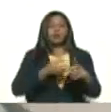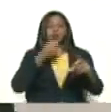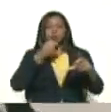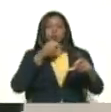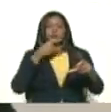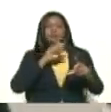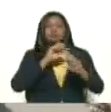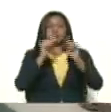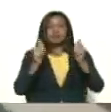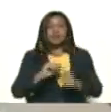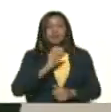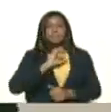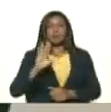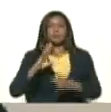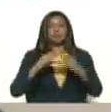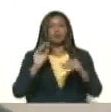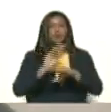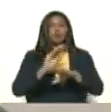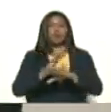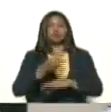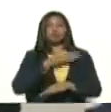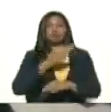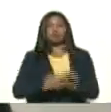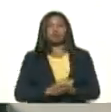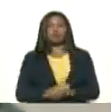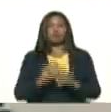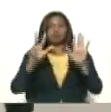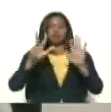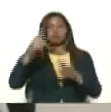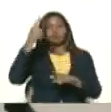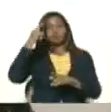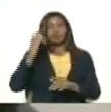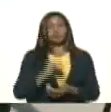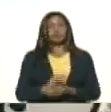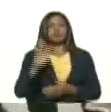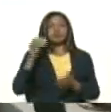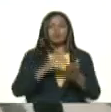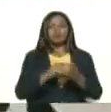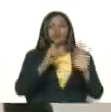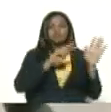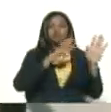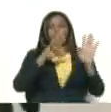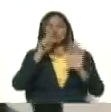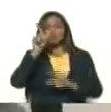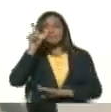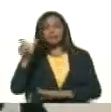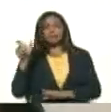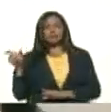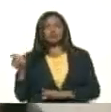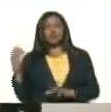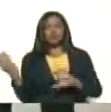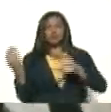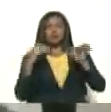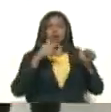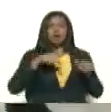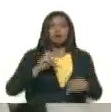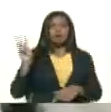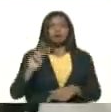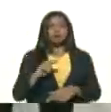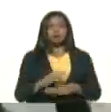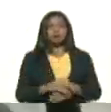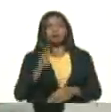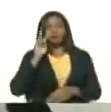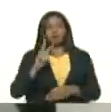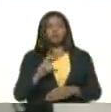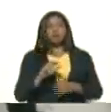sistema patria, toda la protección social. Desde hace 8 días, los 5.791 connacionales que han ingresado y que van al periodo de observación